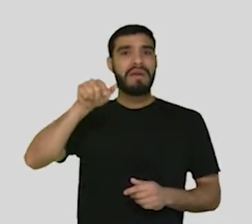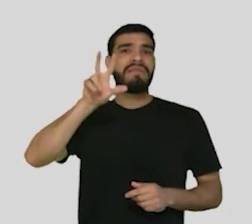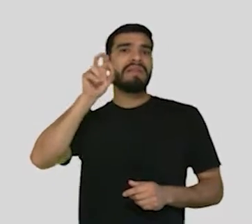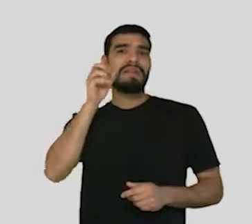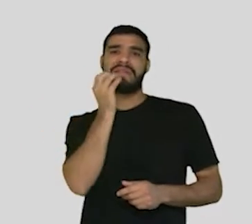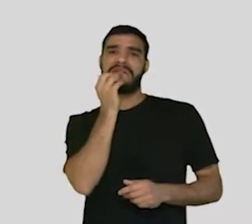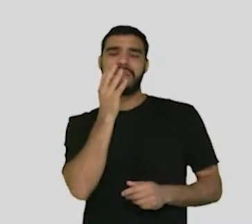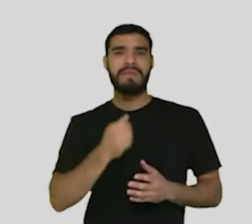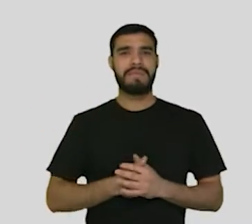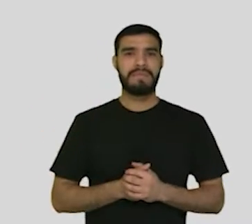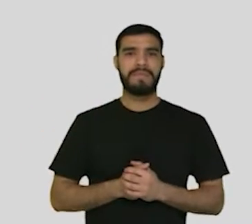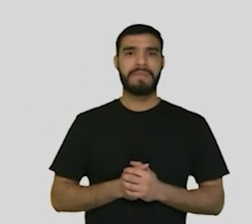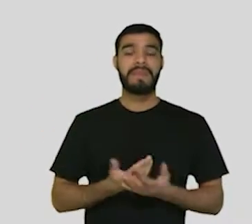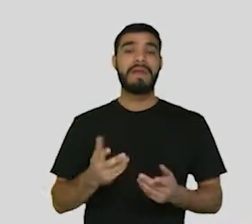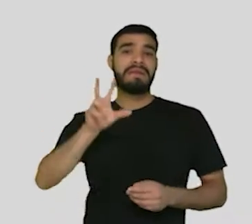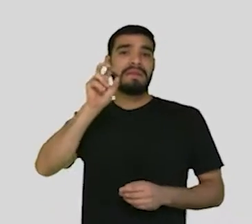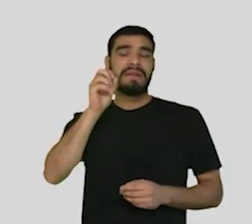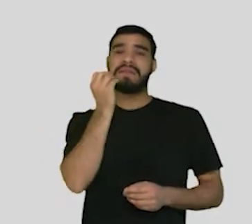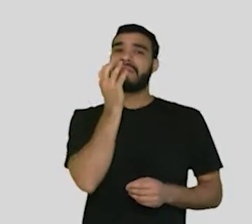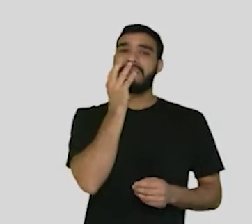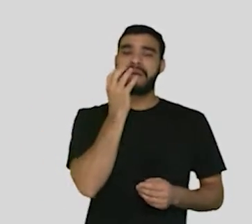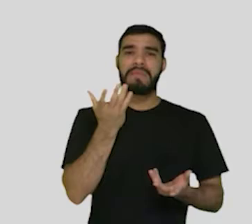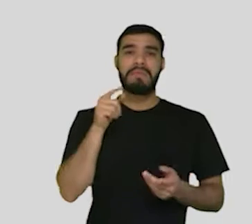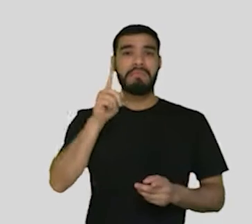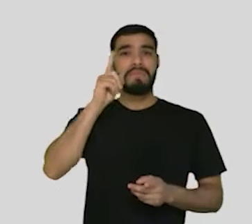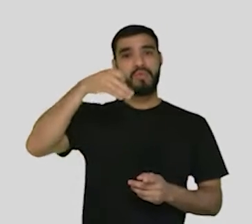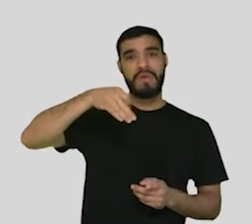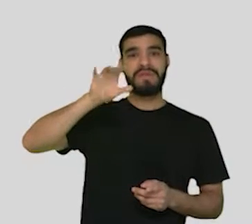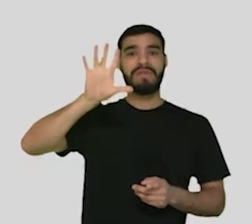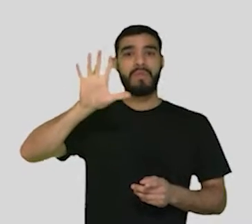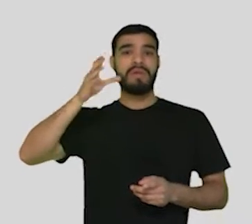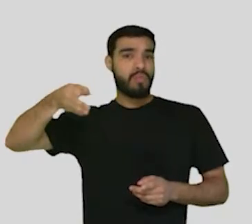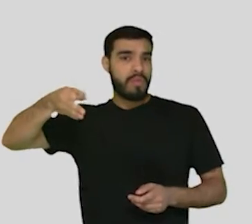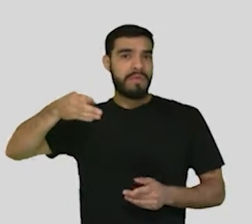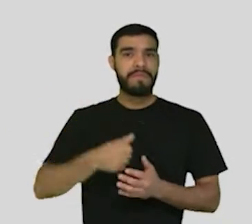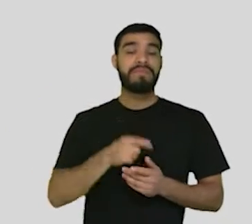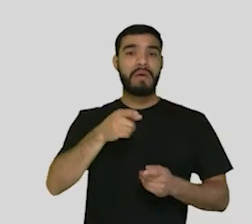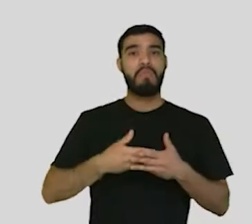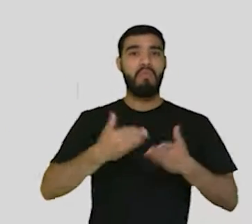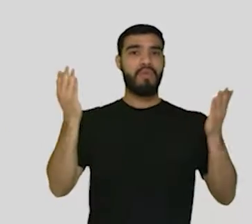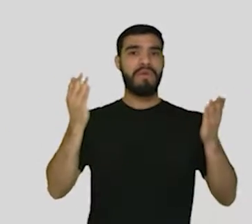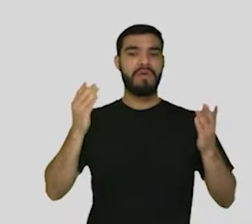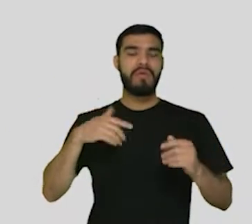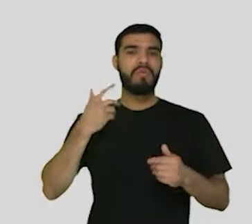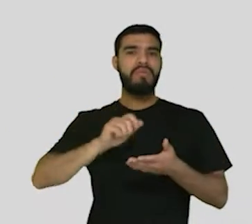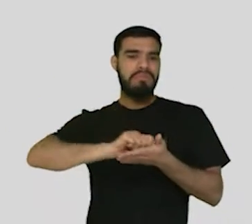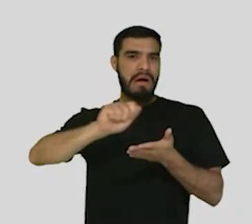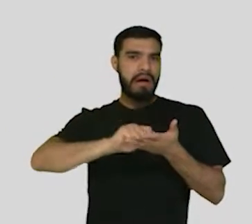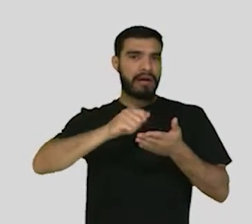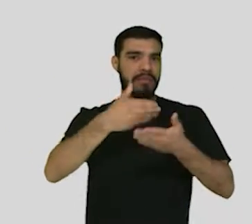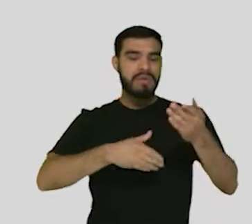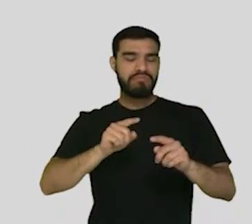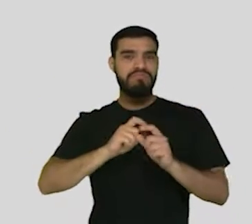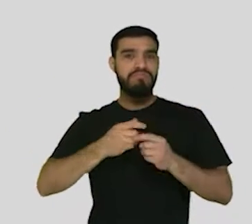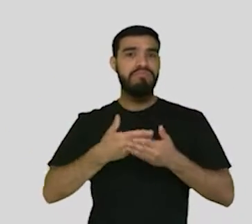co atu LGTBI. Ma ere para upe ape arape. 1959 ningo oye ya pocuri oye